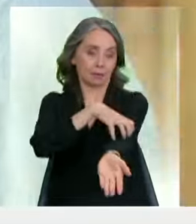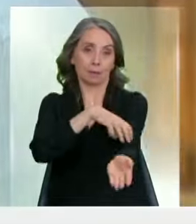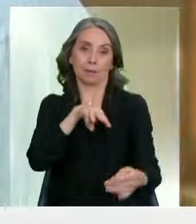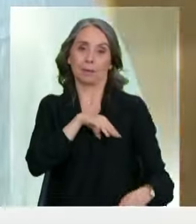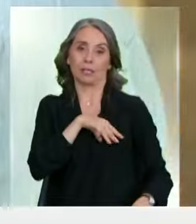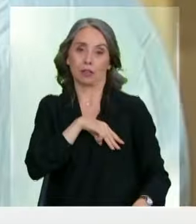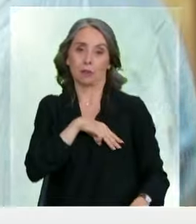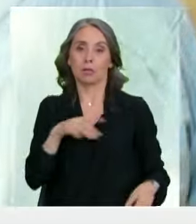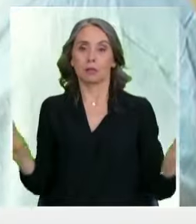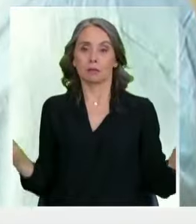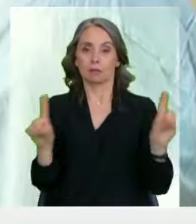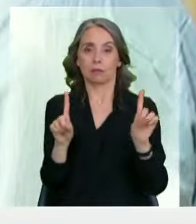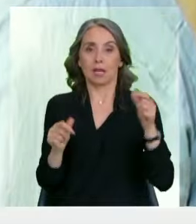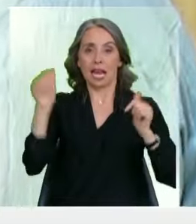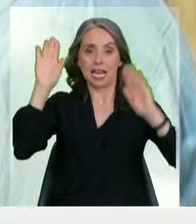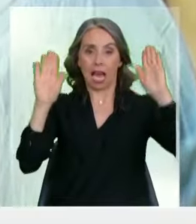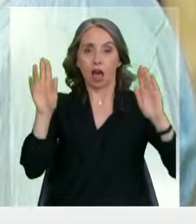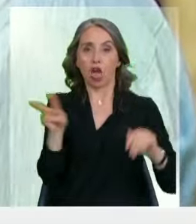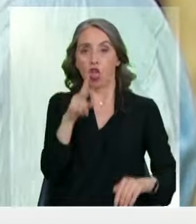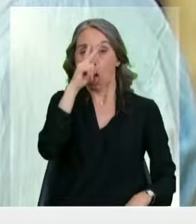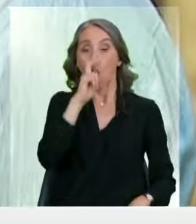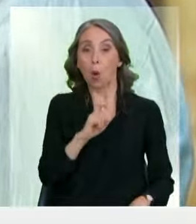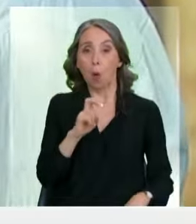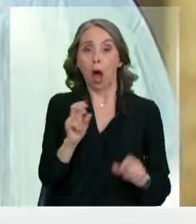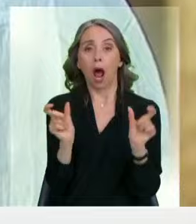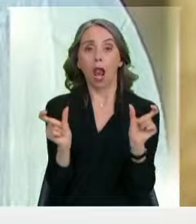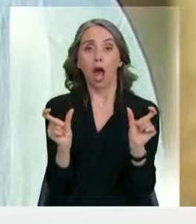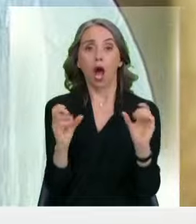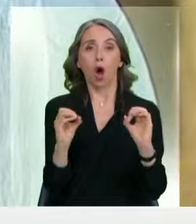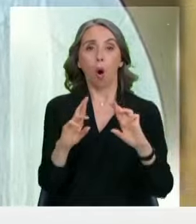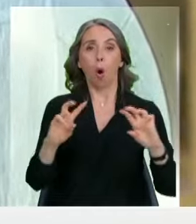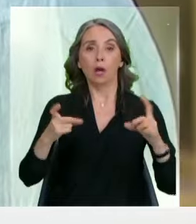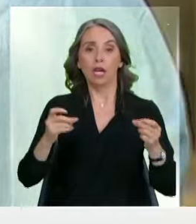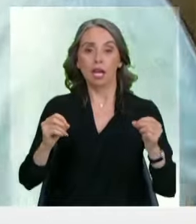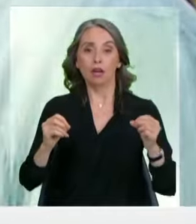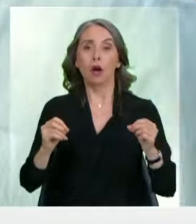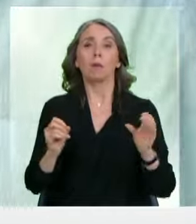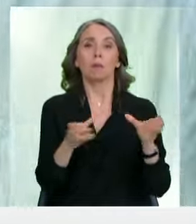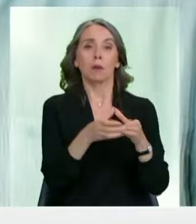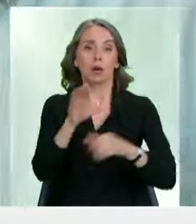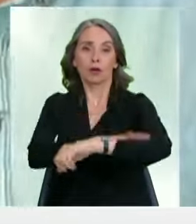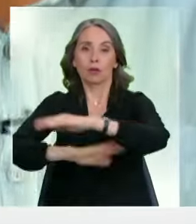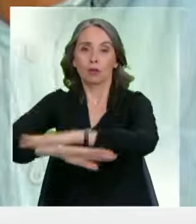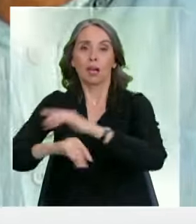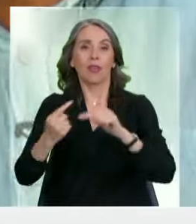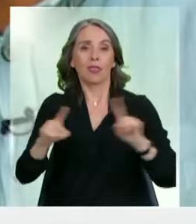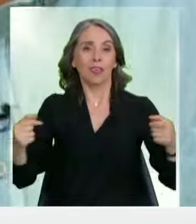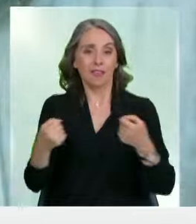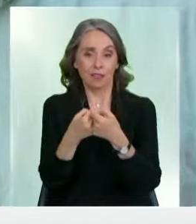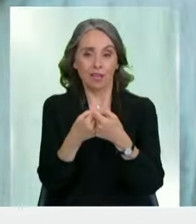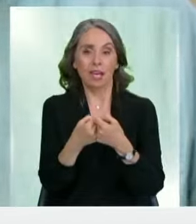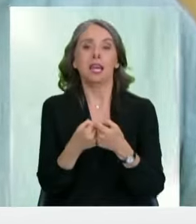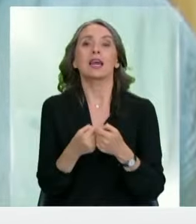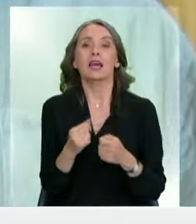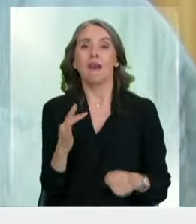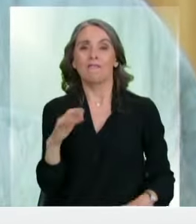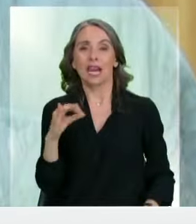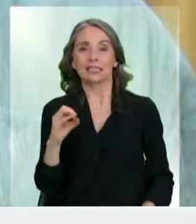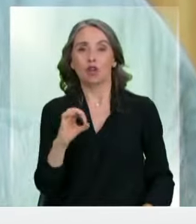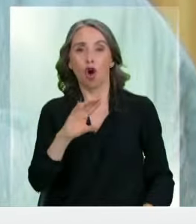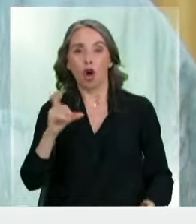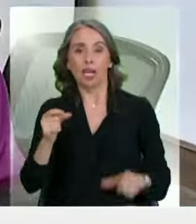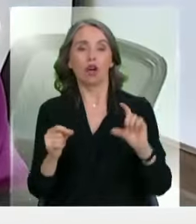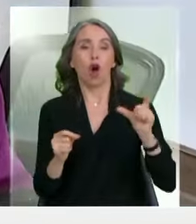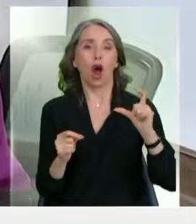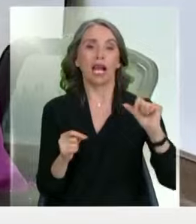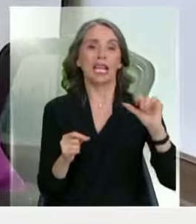metropolitana. 2 candidatos, ambos de apellido Rego, pero de mundos opuestos. Francisco Rego y Claudio Rego. Mientras